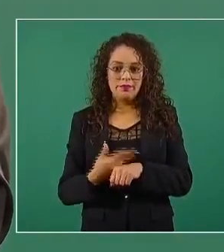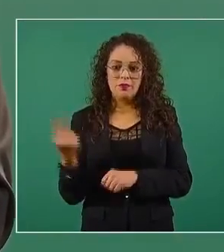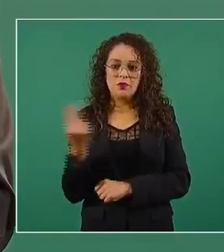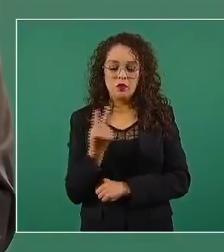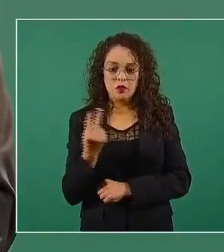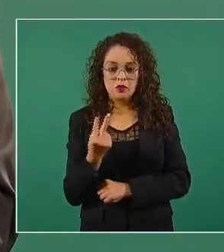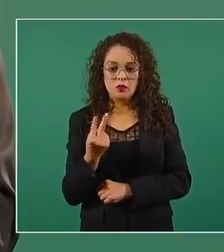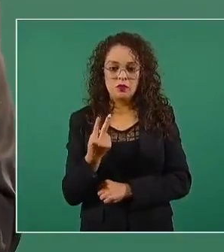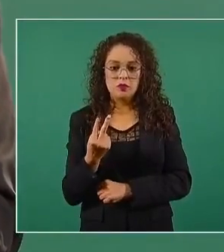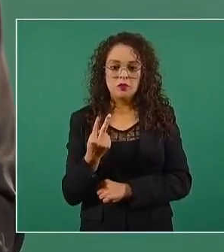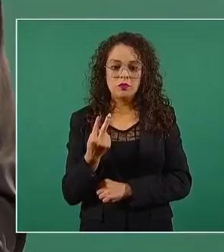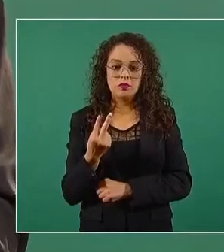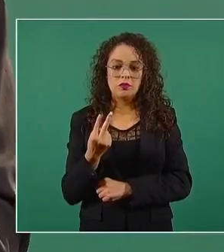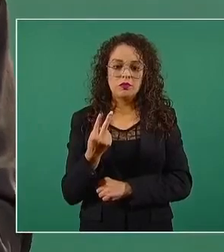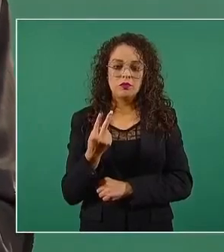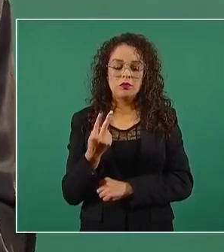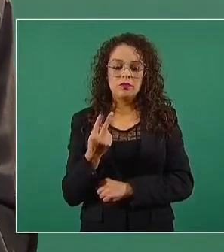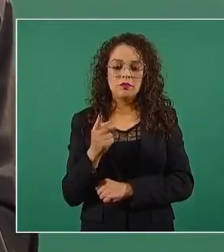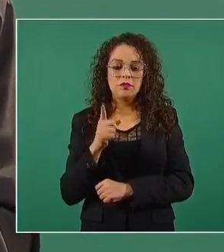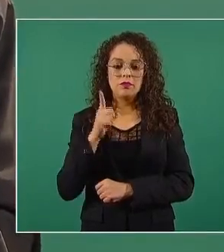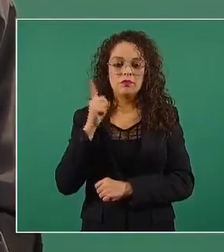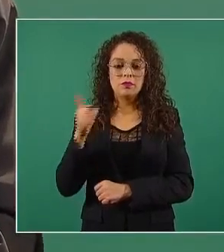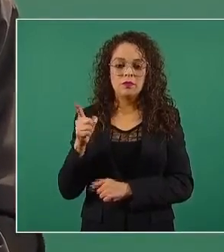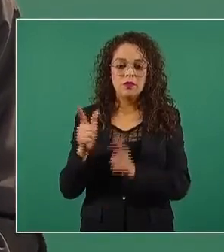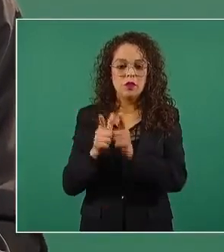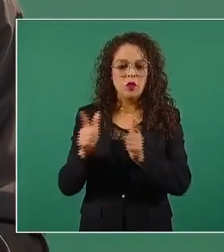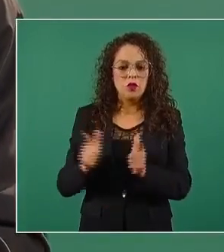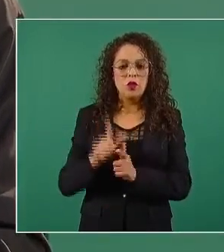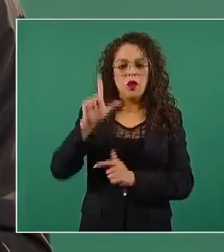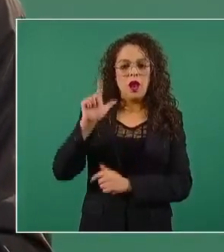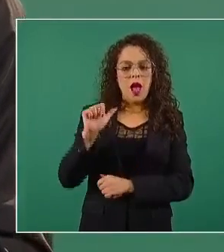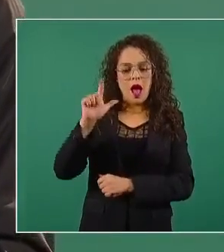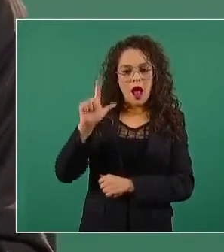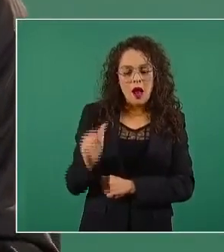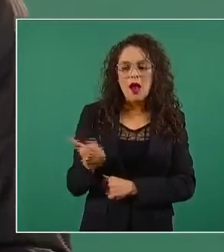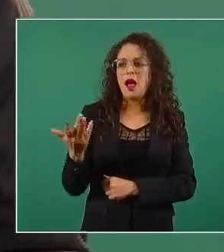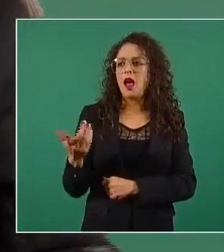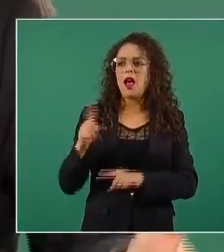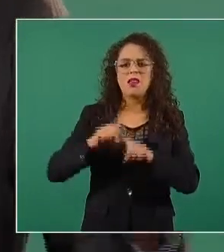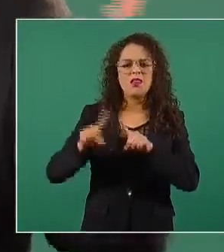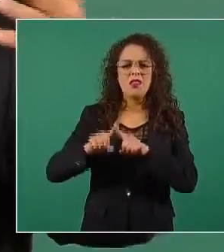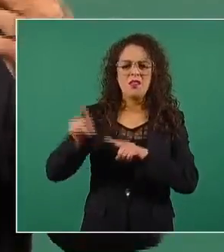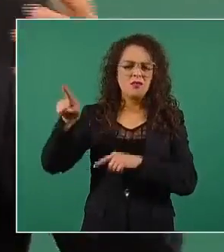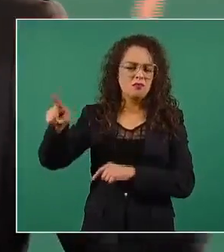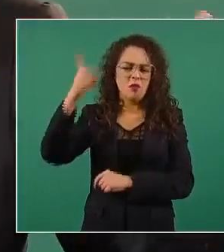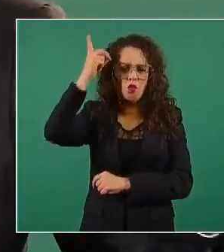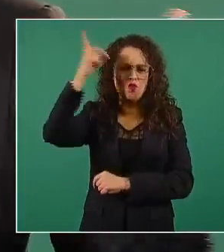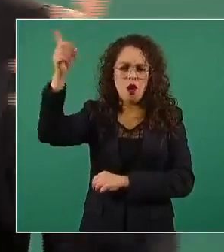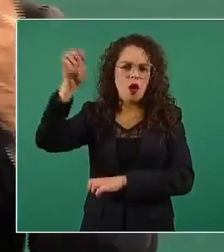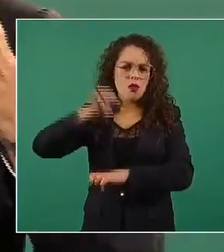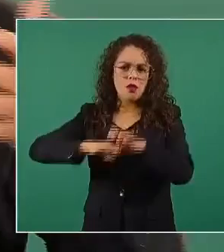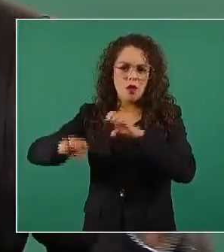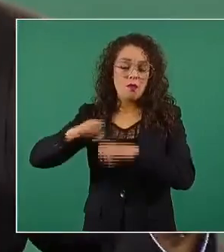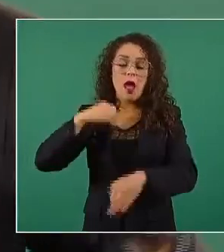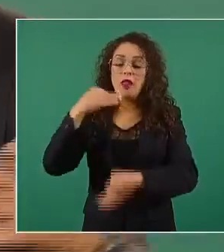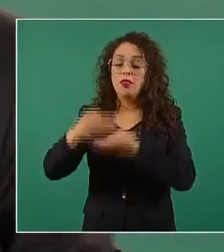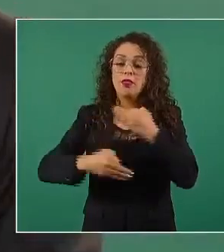el señor Tricio del grupo Lala, empresarios, todos,